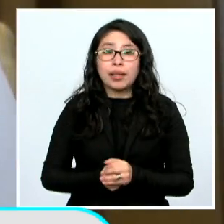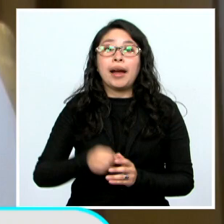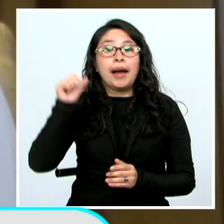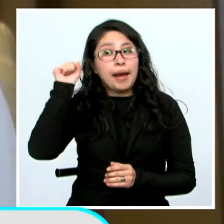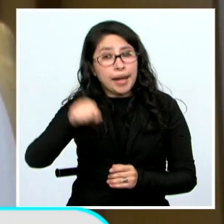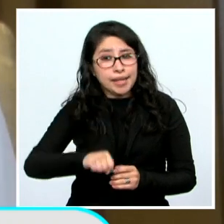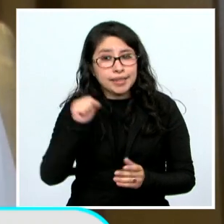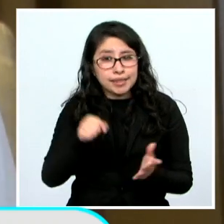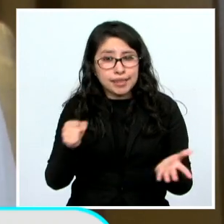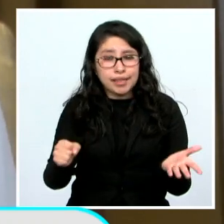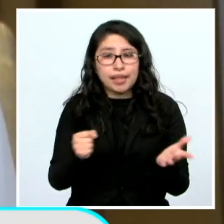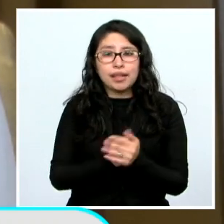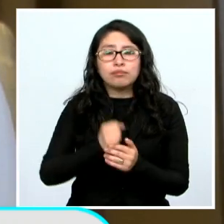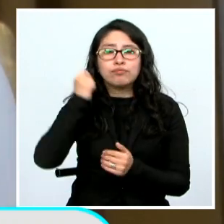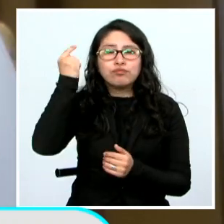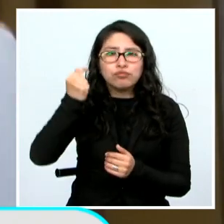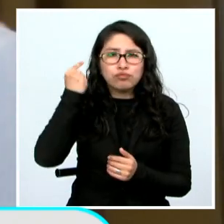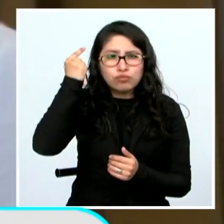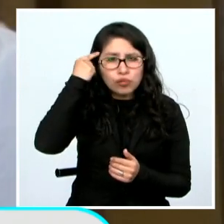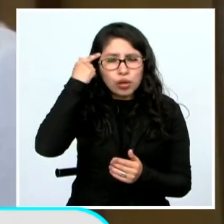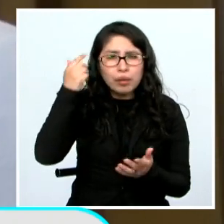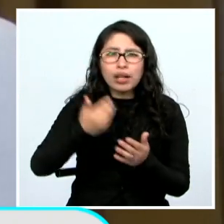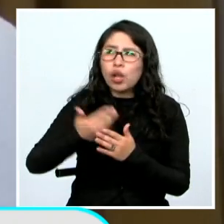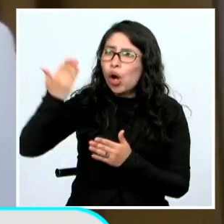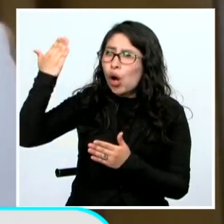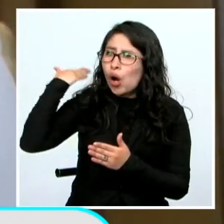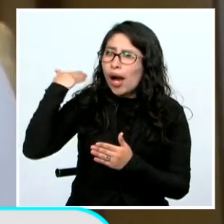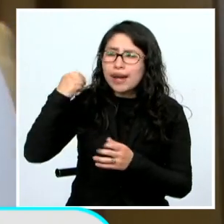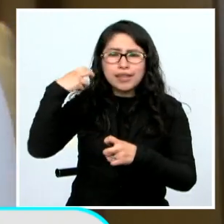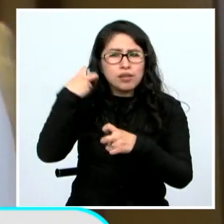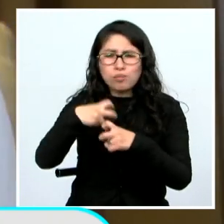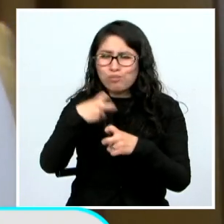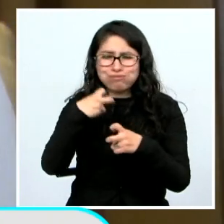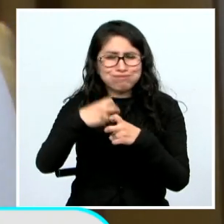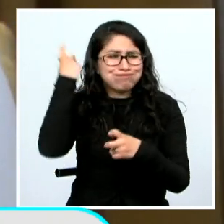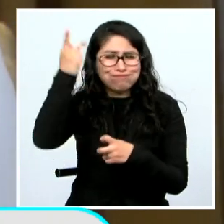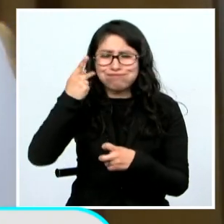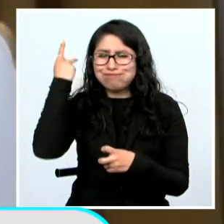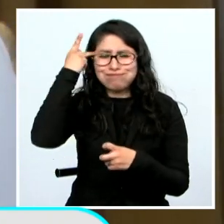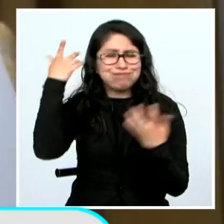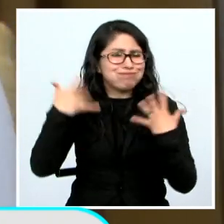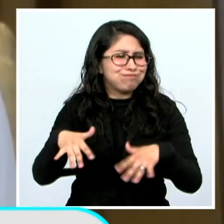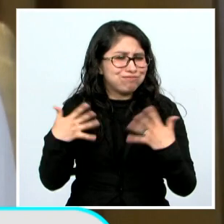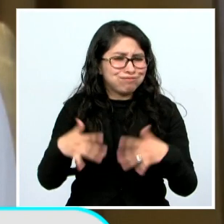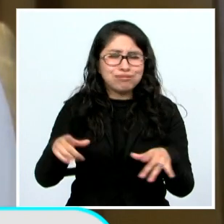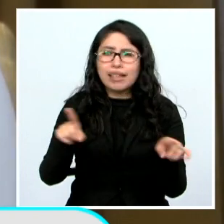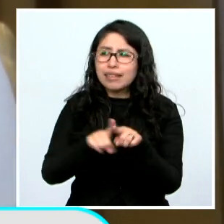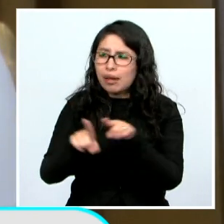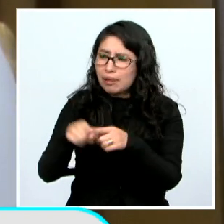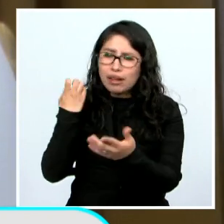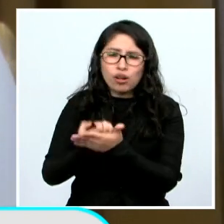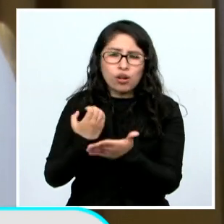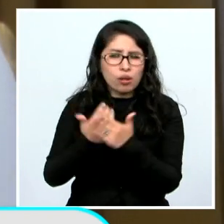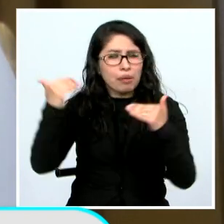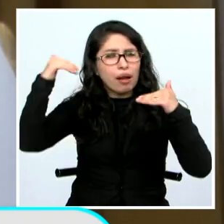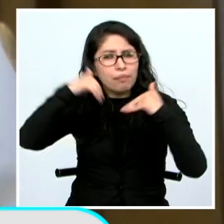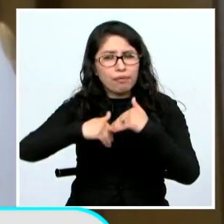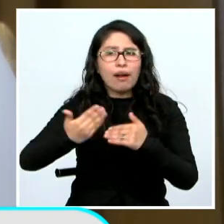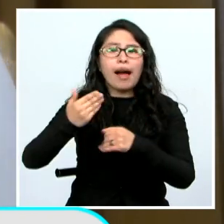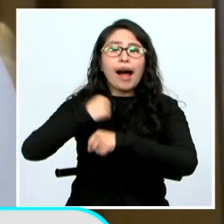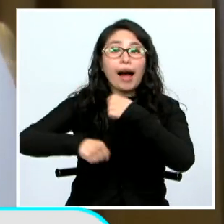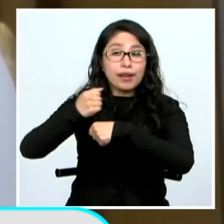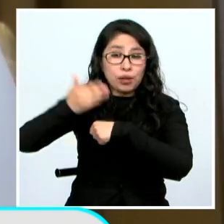nosotros estábamos saliendo de una crisis política que también tuvo como consecuencia una crisis económica. Y de pronto